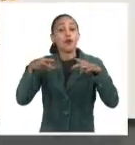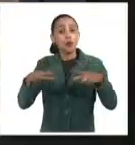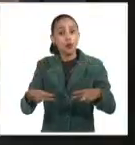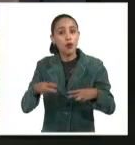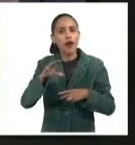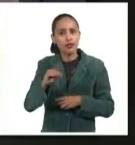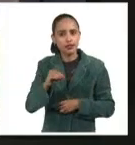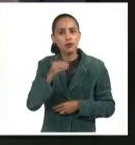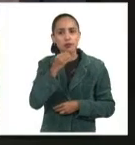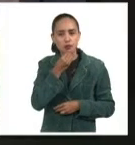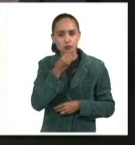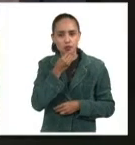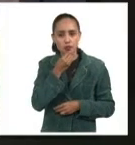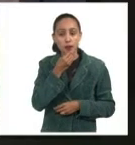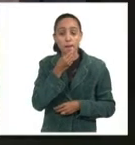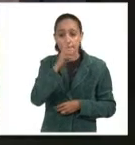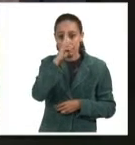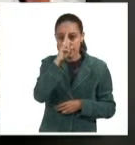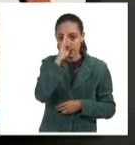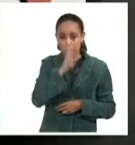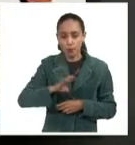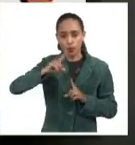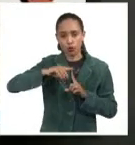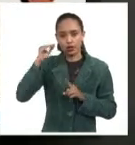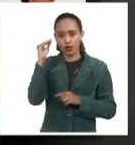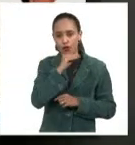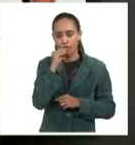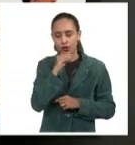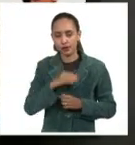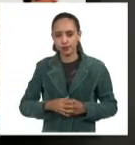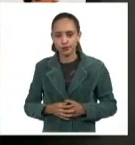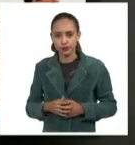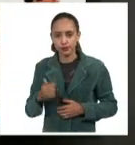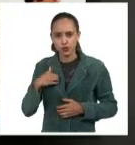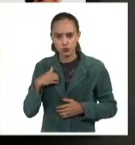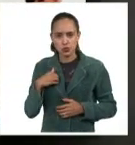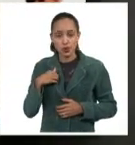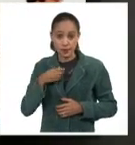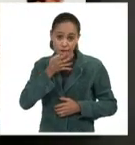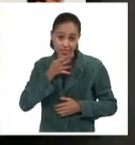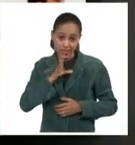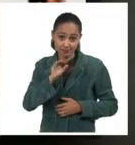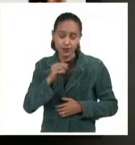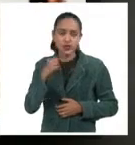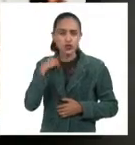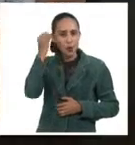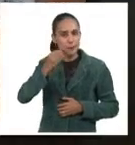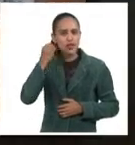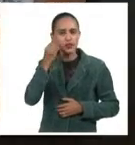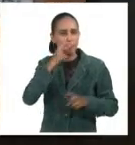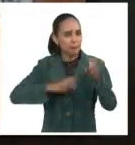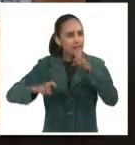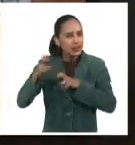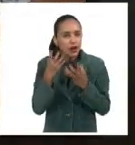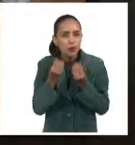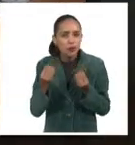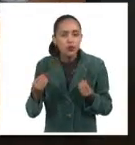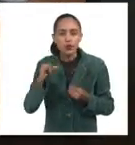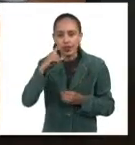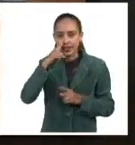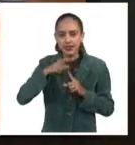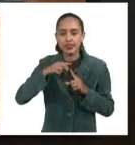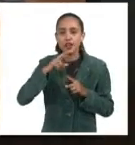industria médico-biotecnológica. Pero yo creo que hay que investigar mucho todavía en materia de interferones, en el alfa, en